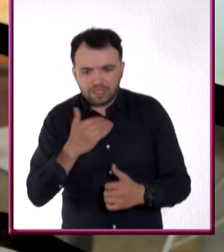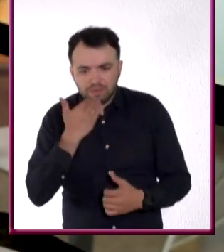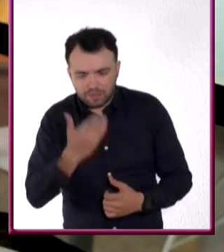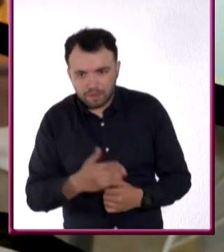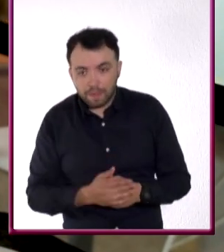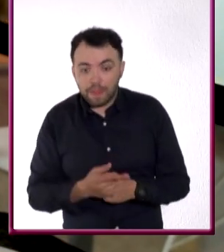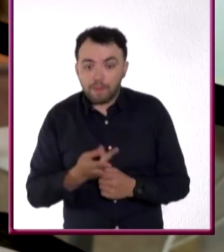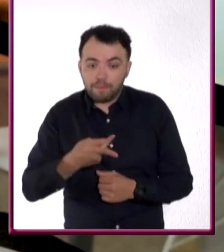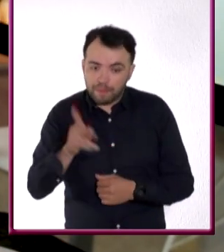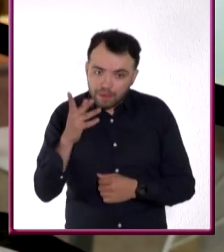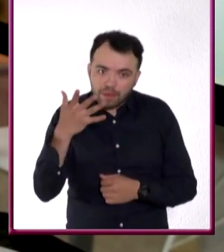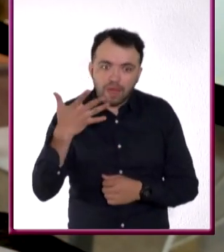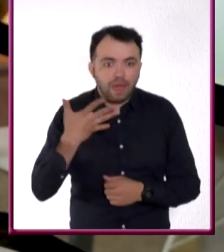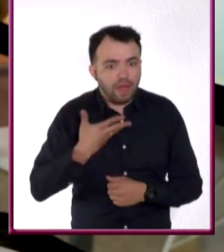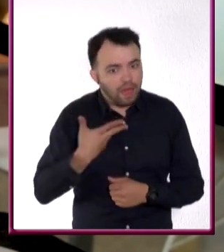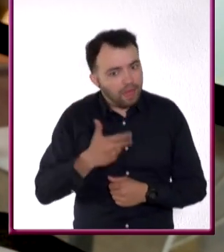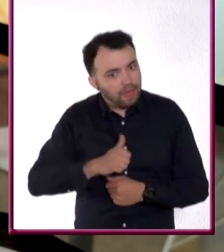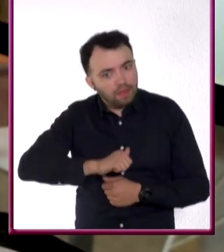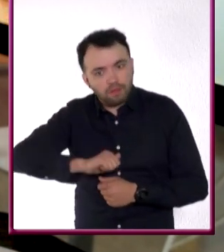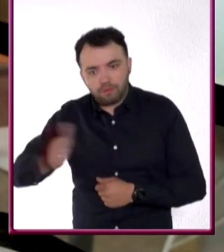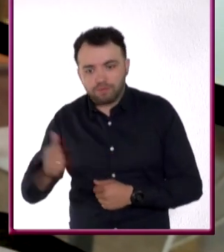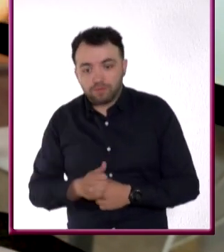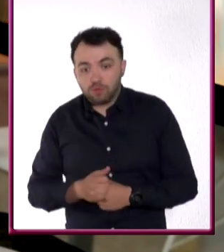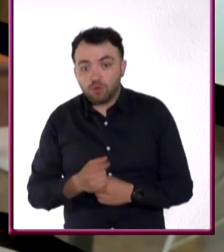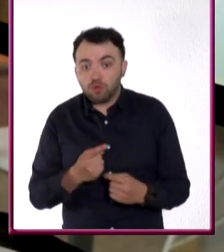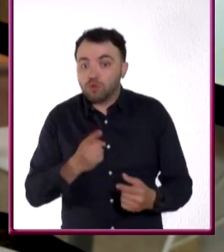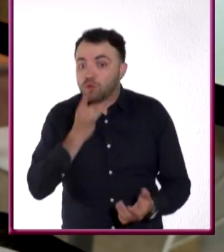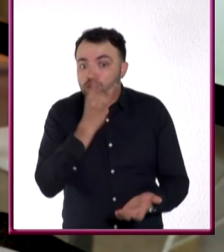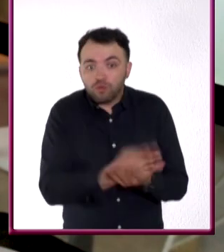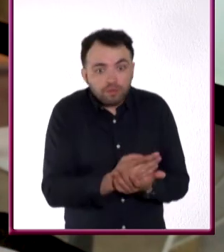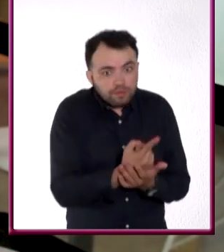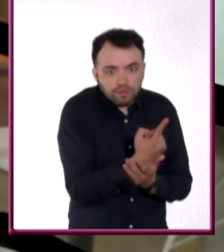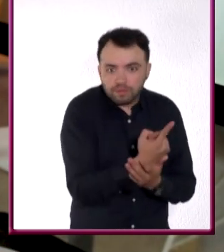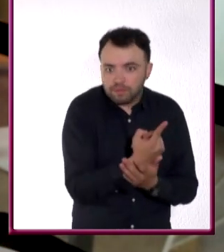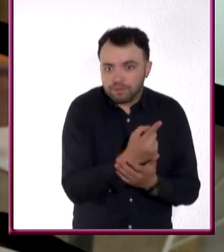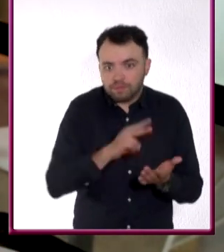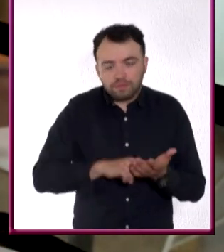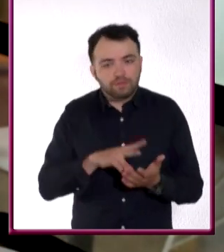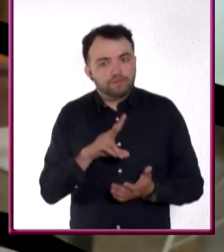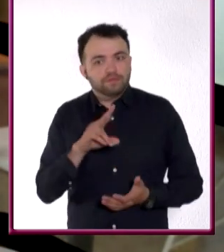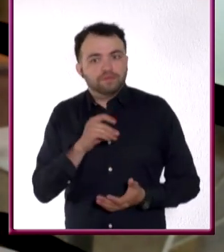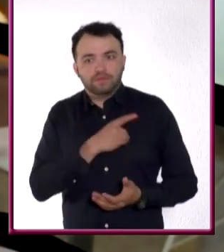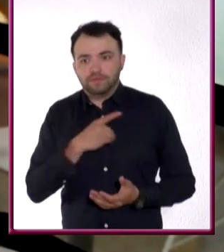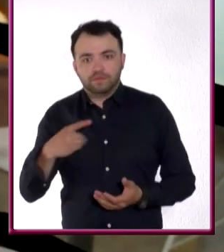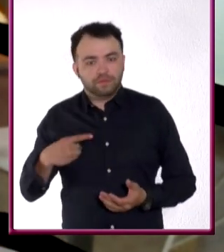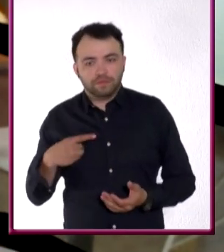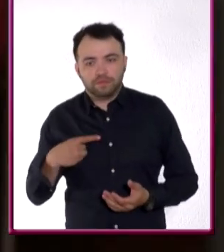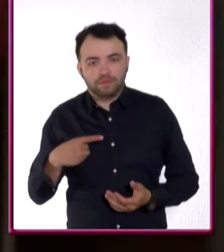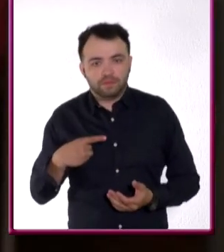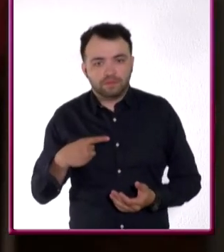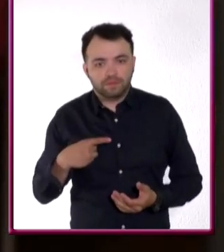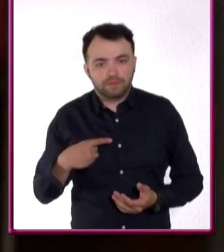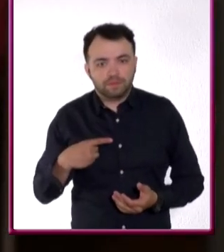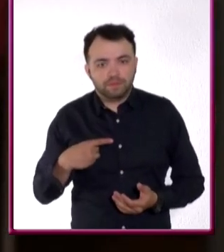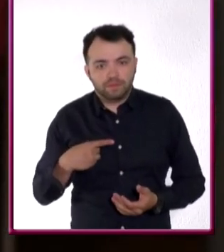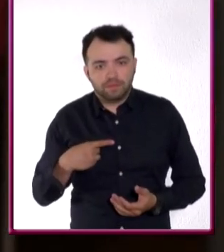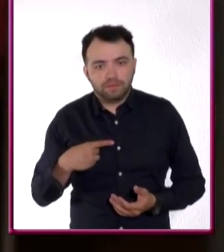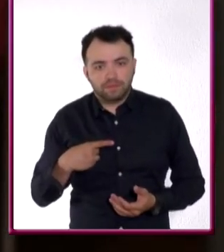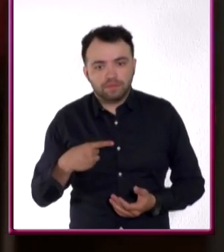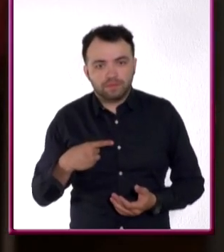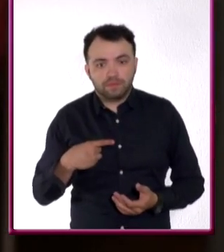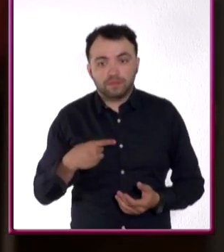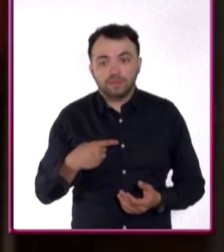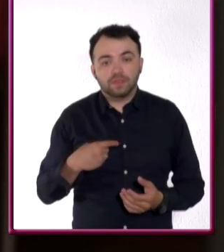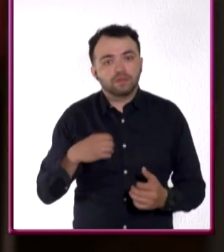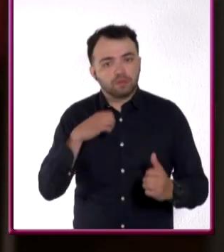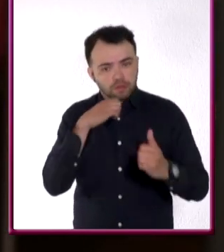modo, pero hay otros, no debe ser el único valor, vamos a decir, que debe ser